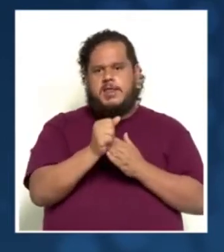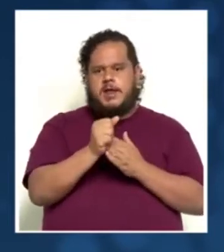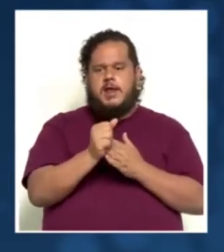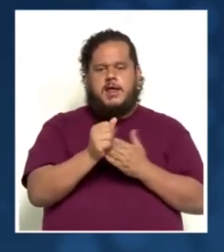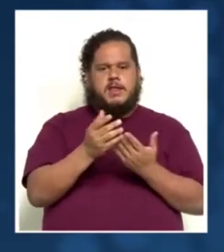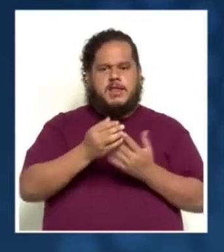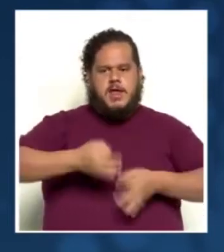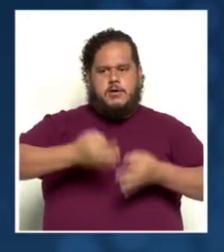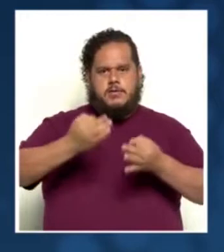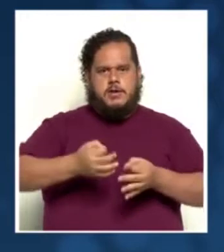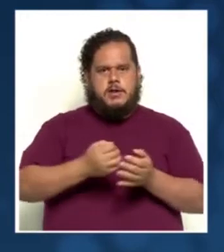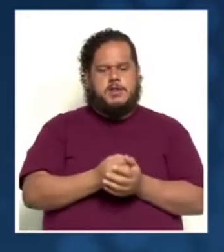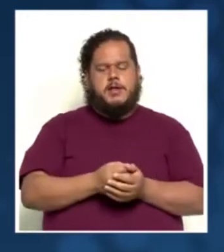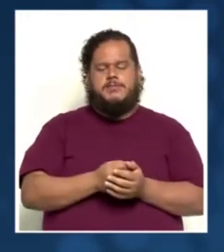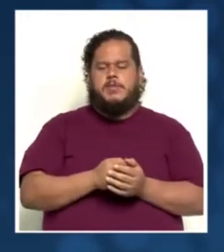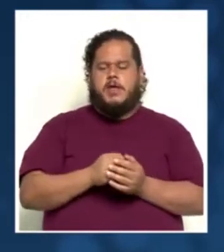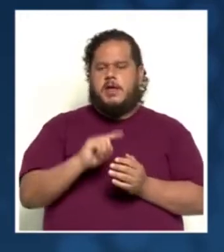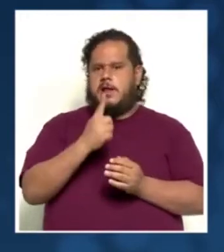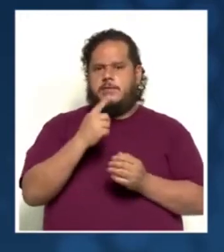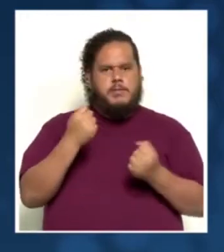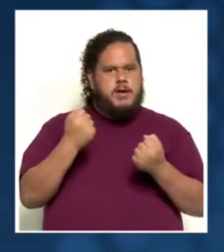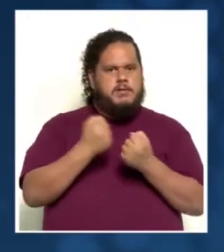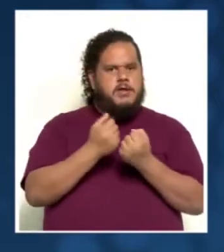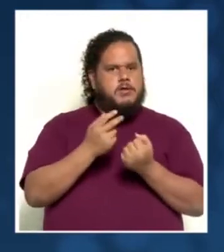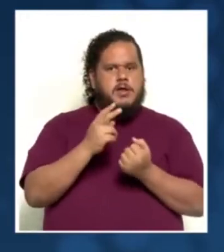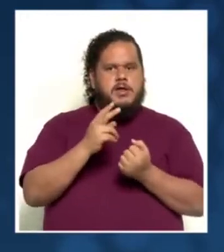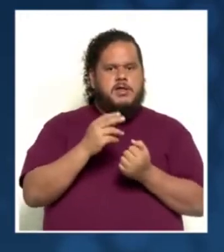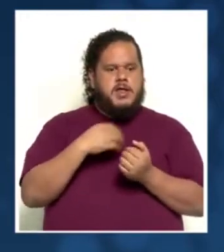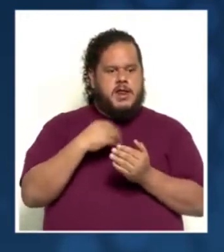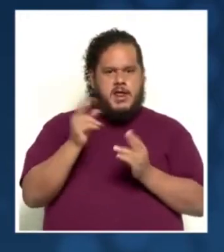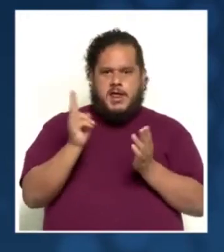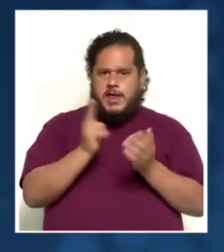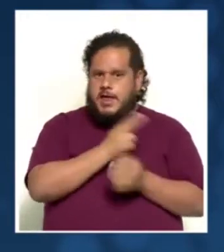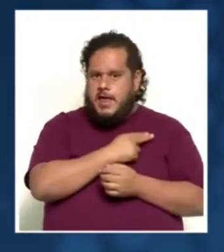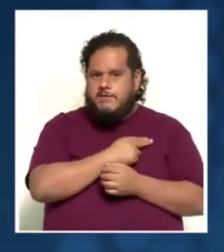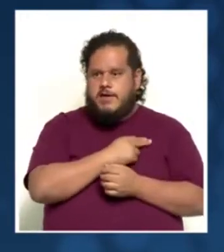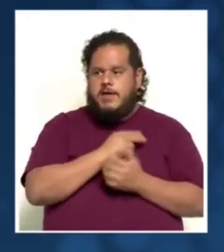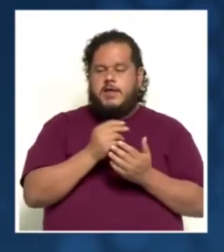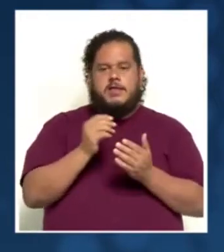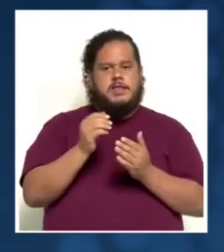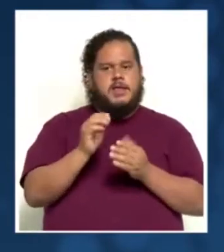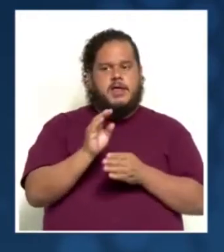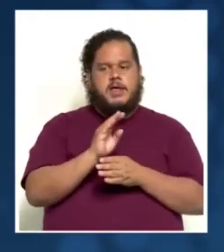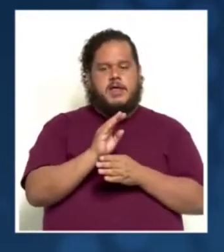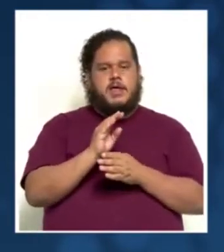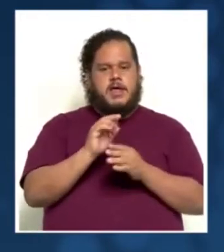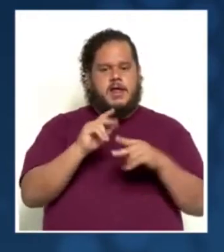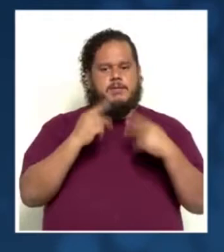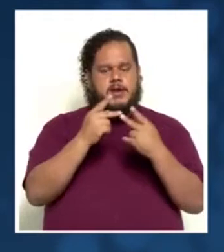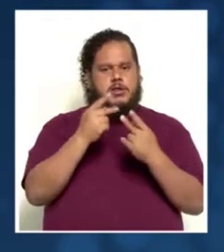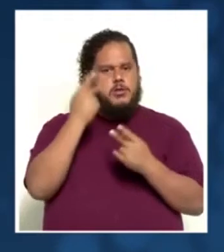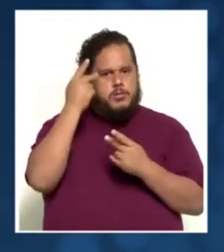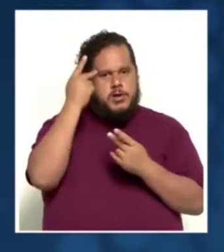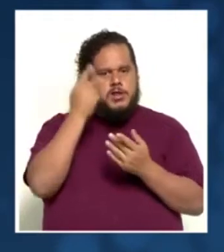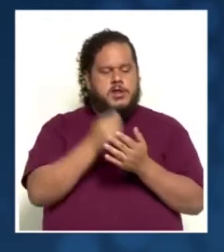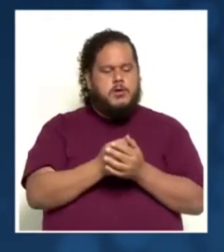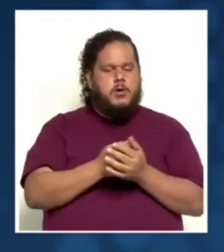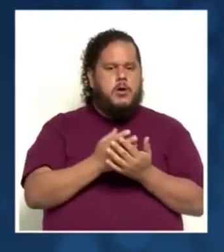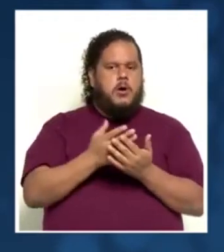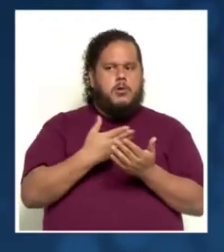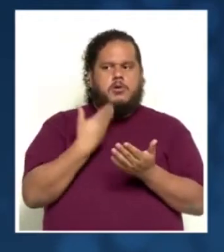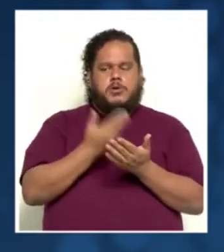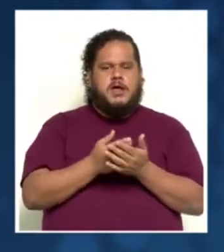el primer reto es que no es lo mismo ser bancada oficialista por primera vez, cuando tradicionalmente los partidos políticos llegan primero